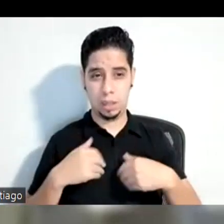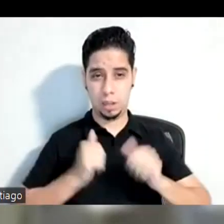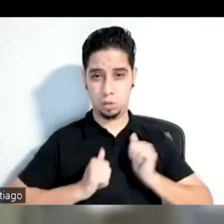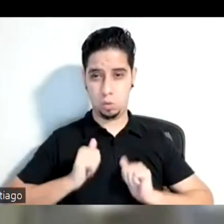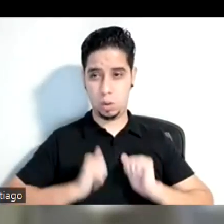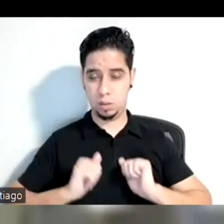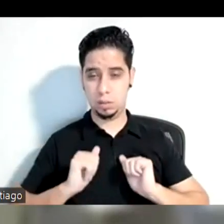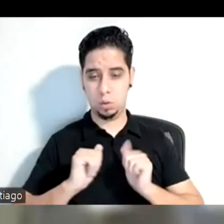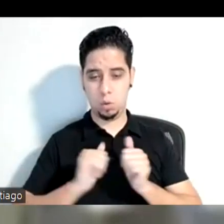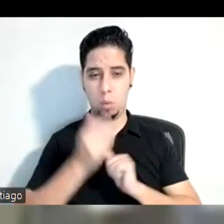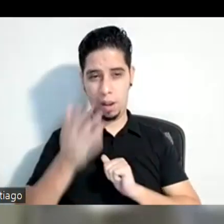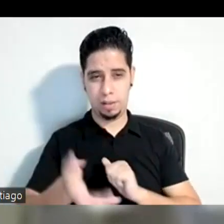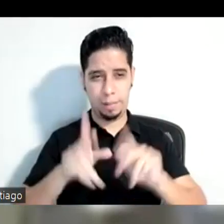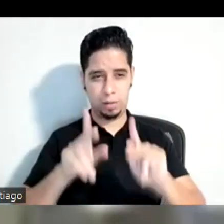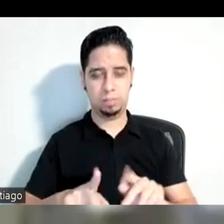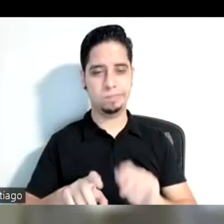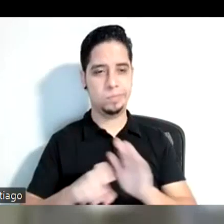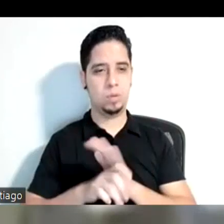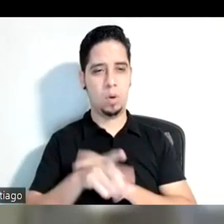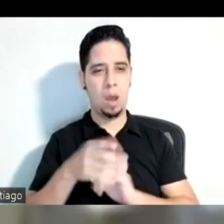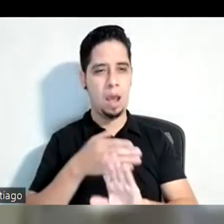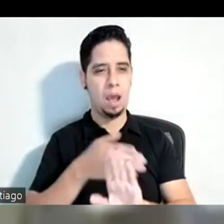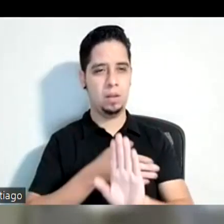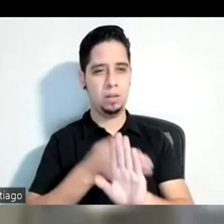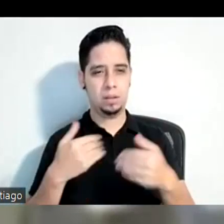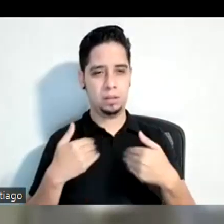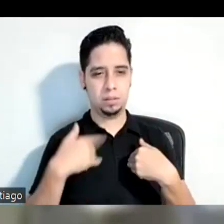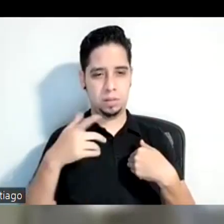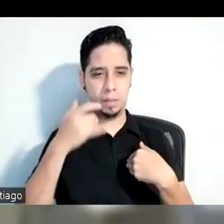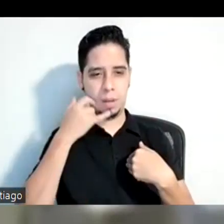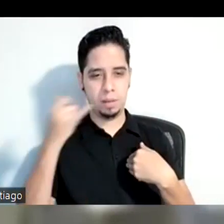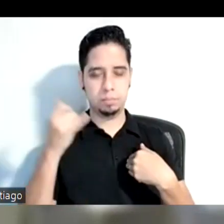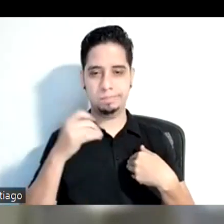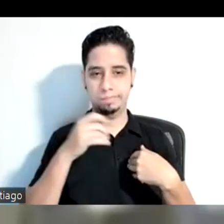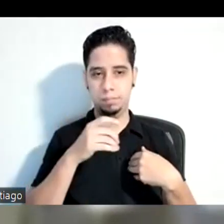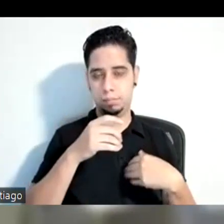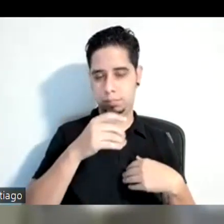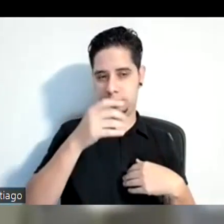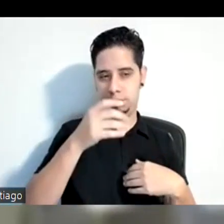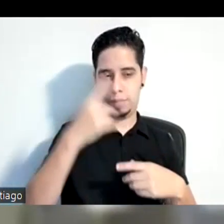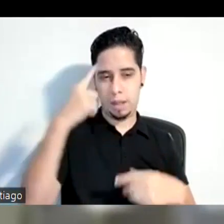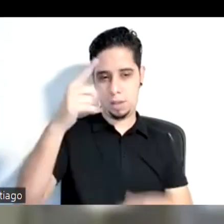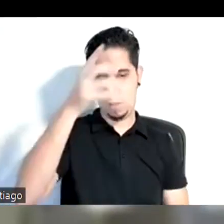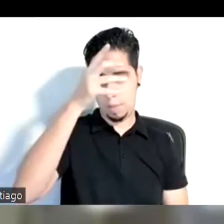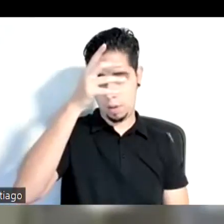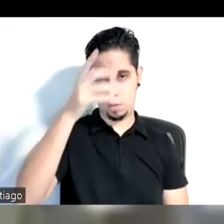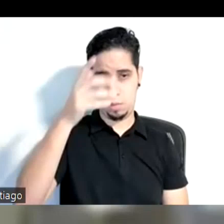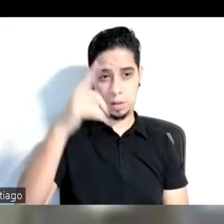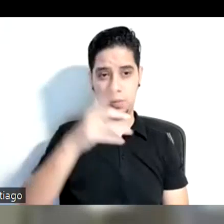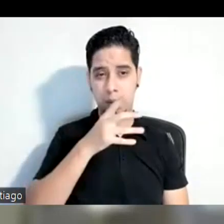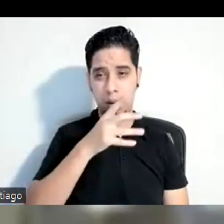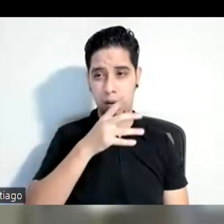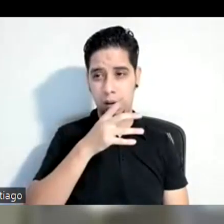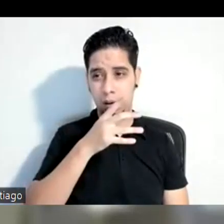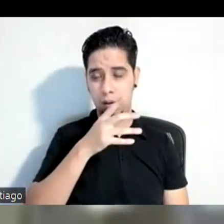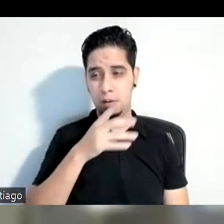antes tú tenías que hacer una llamada por tu papá o con tu mamá? Ajá. ¿Verdad? Pero pues si era papá, pues tú buscabas un varón. Si